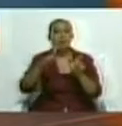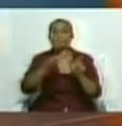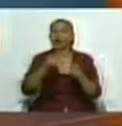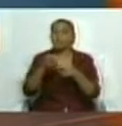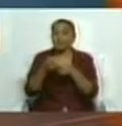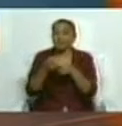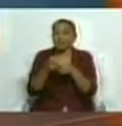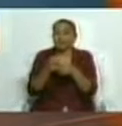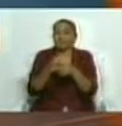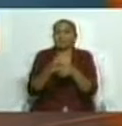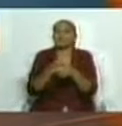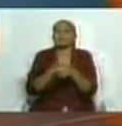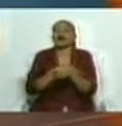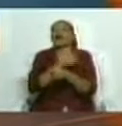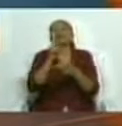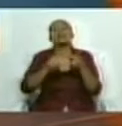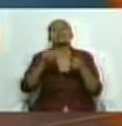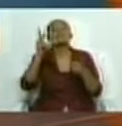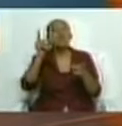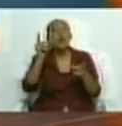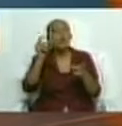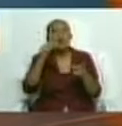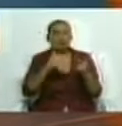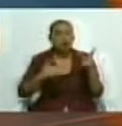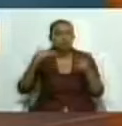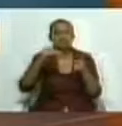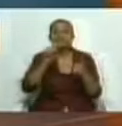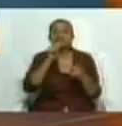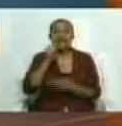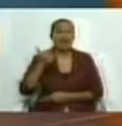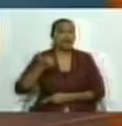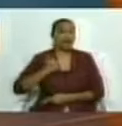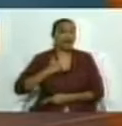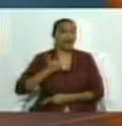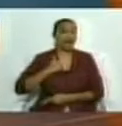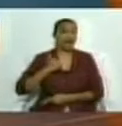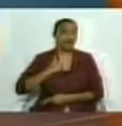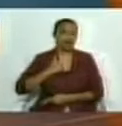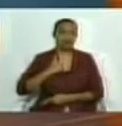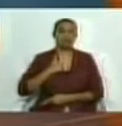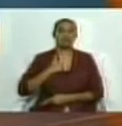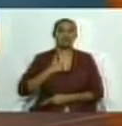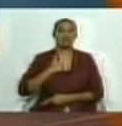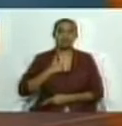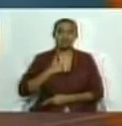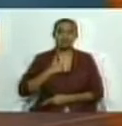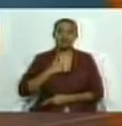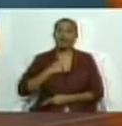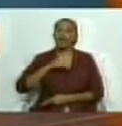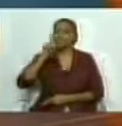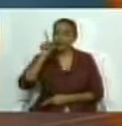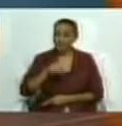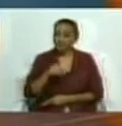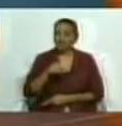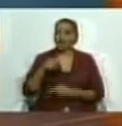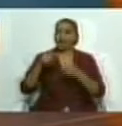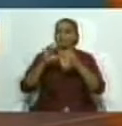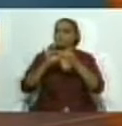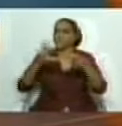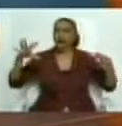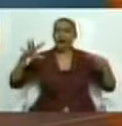ocupa Canadá Canadá enemigo ahora muerte del Estado venezolano con